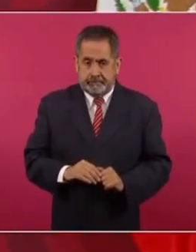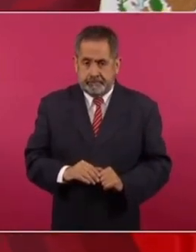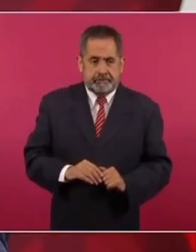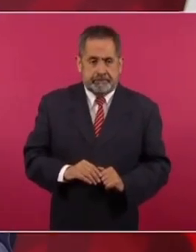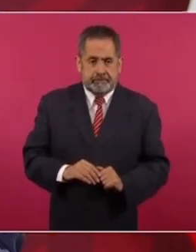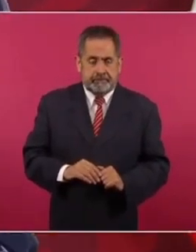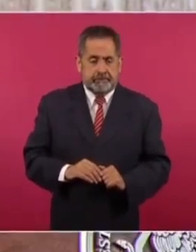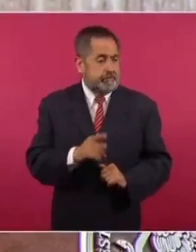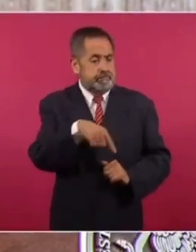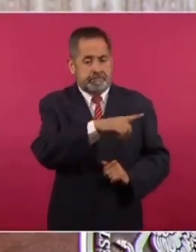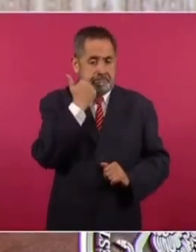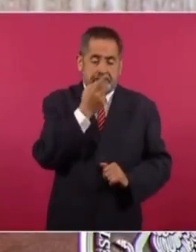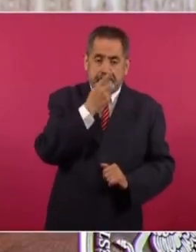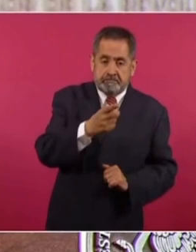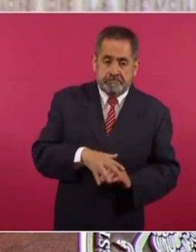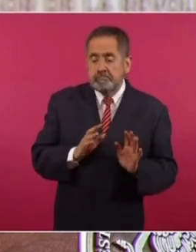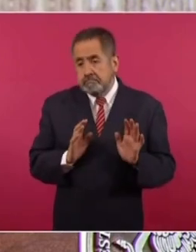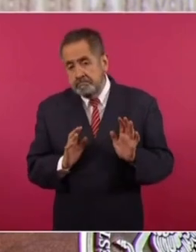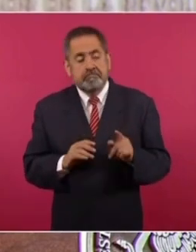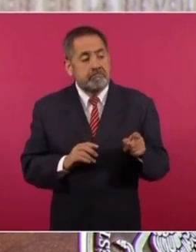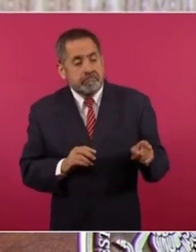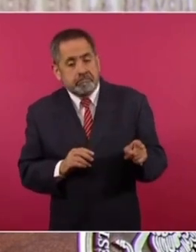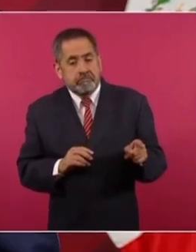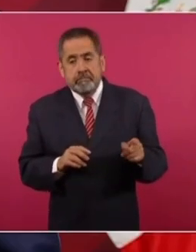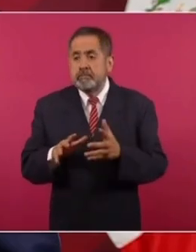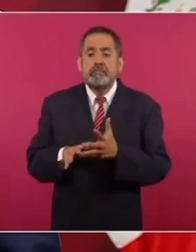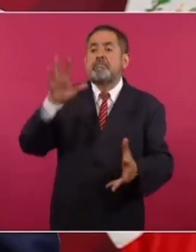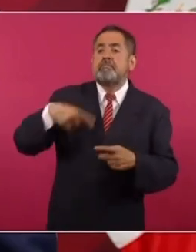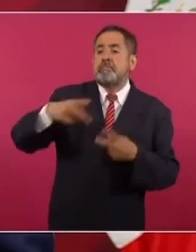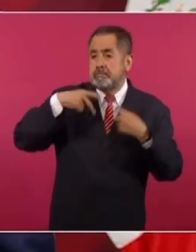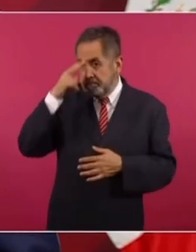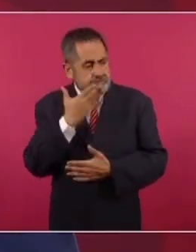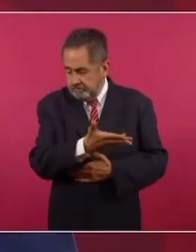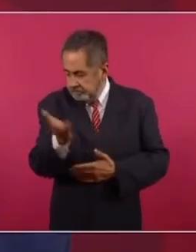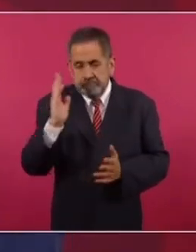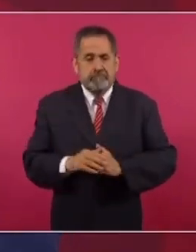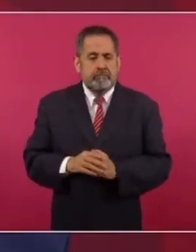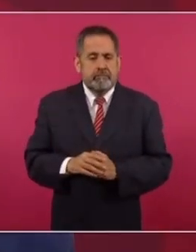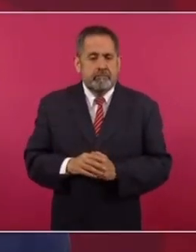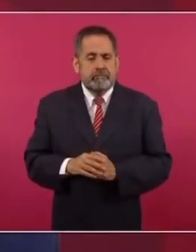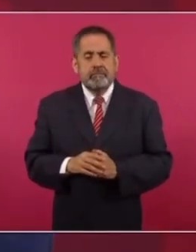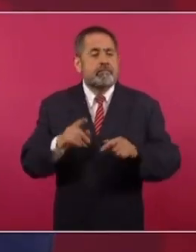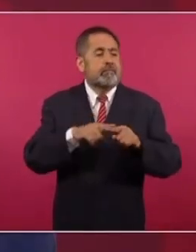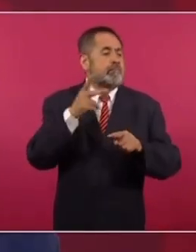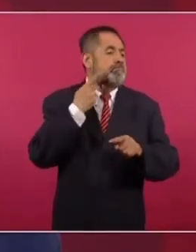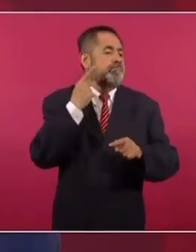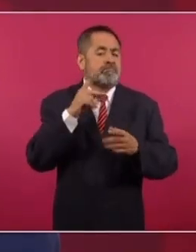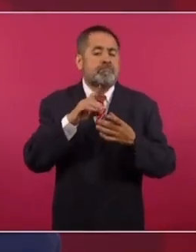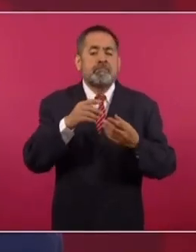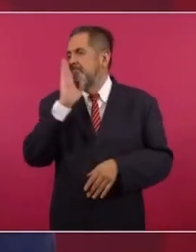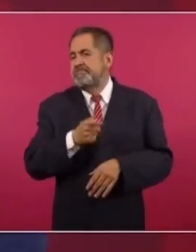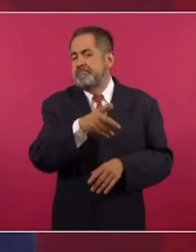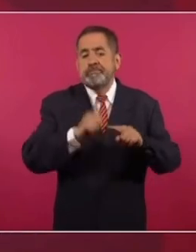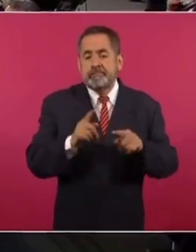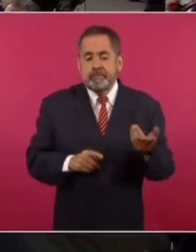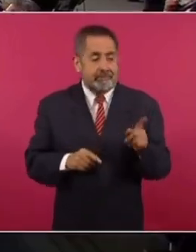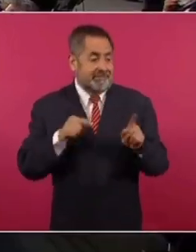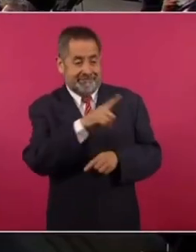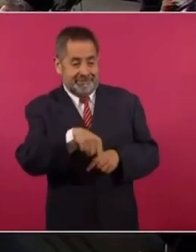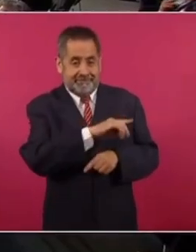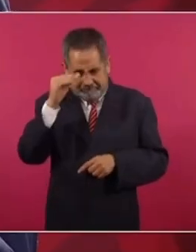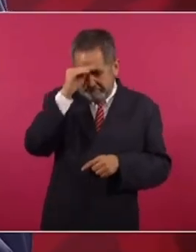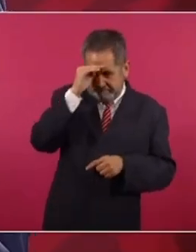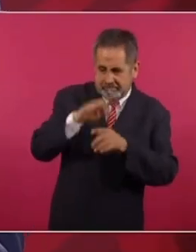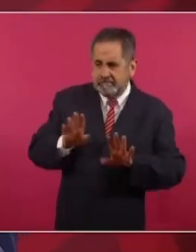que van a actuar acorde con los sentimientos de la mayoría de los mexicanos, les va a ir bien. ¿A quién le va mal en política? Al que nada más está